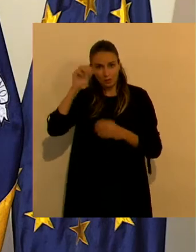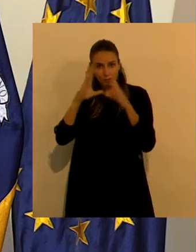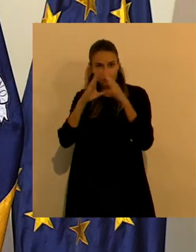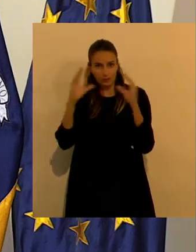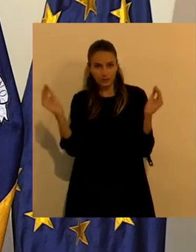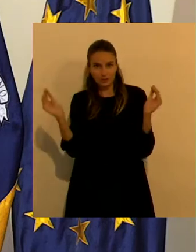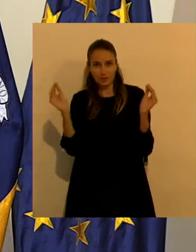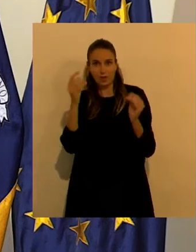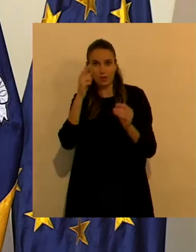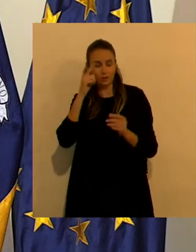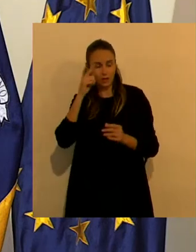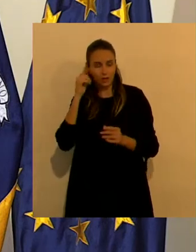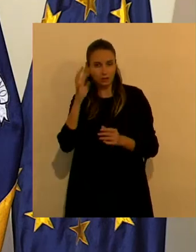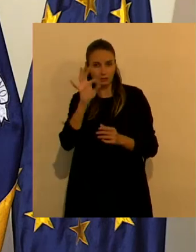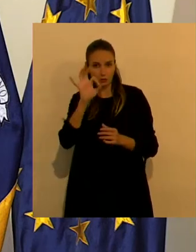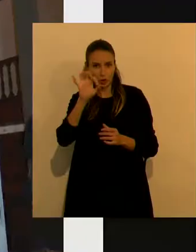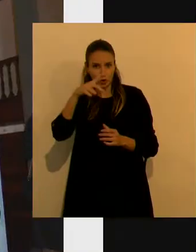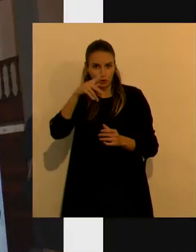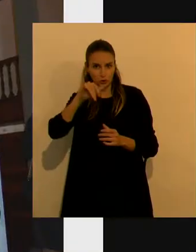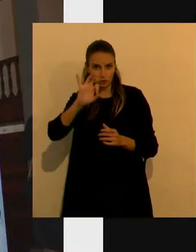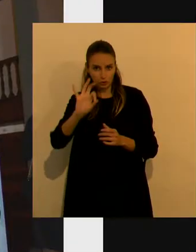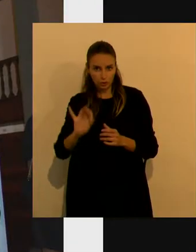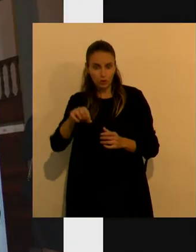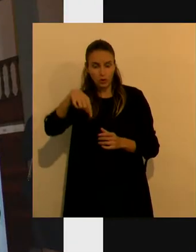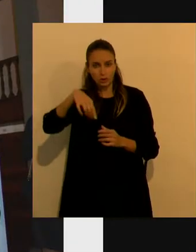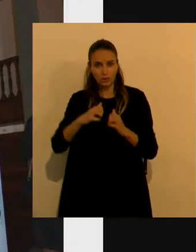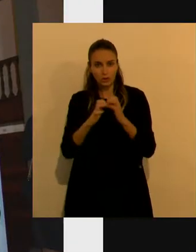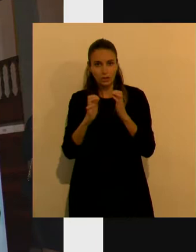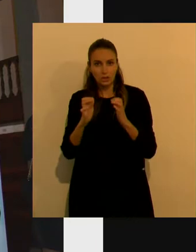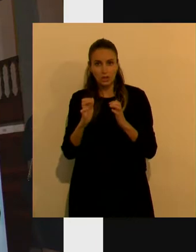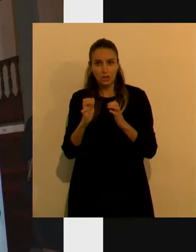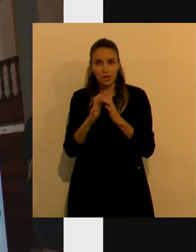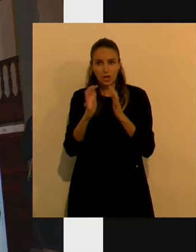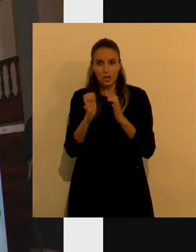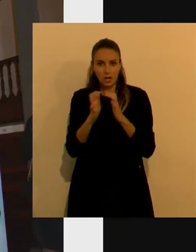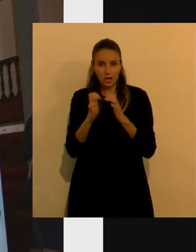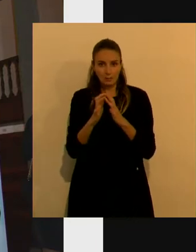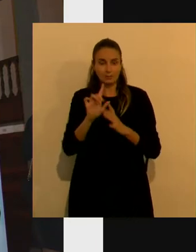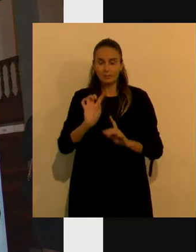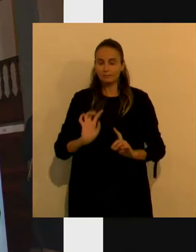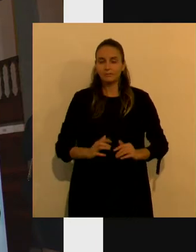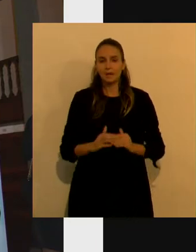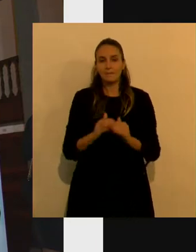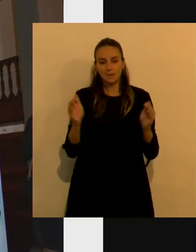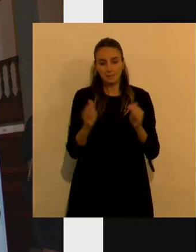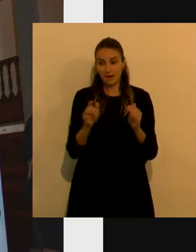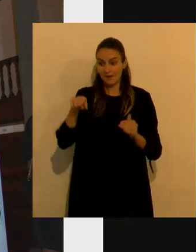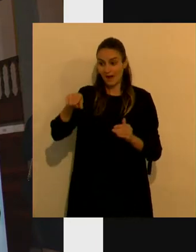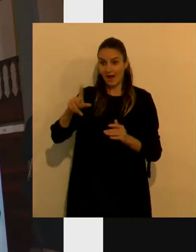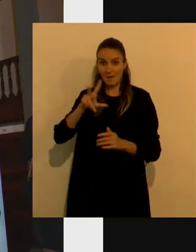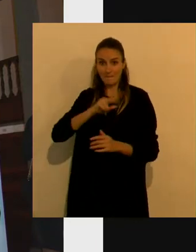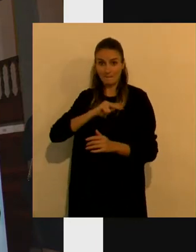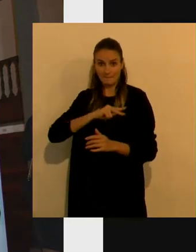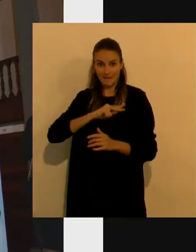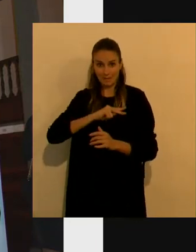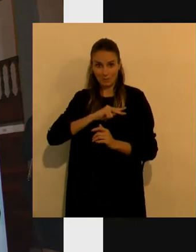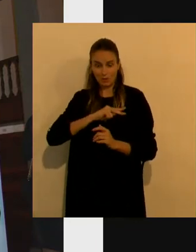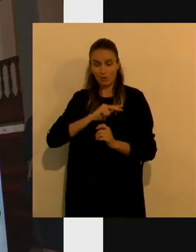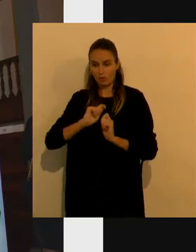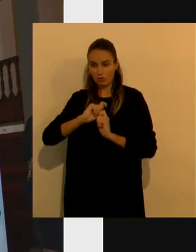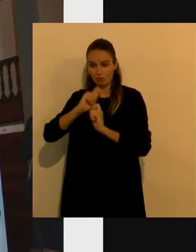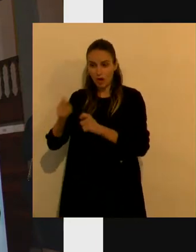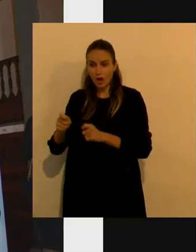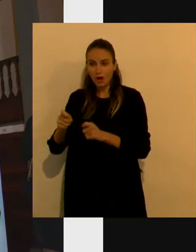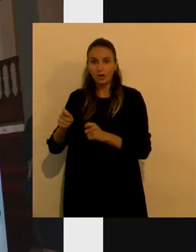aquí varias veces en La Palma. La primera vez fue cuando le dieron el premio Nobel. O sea, Takaaki le dieron el premio Nobel y